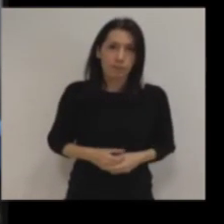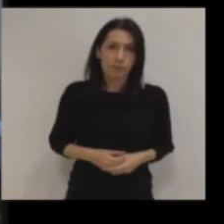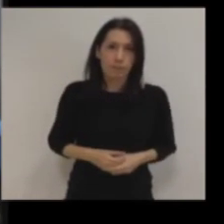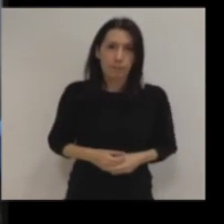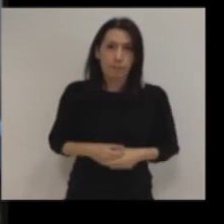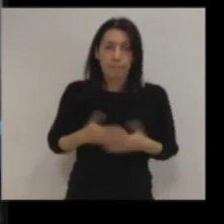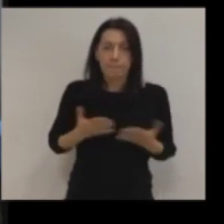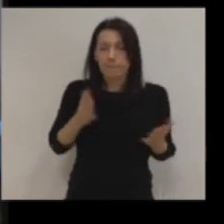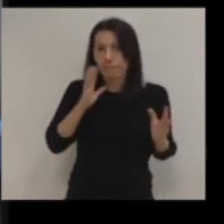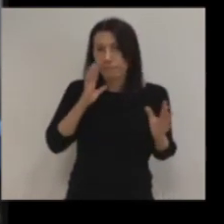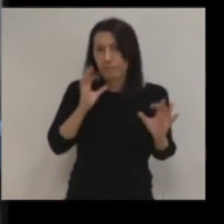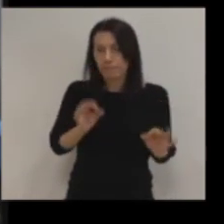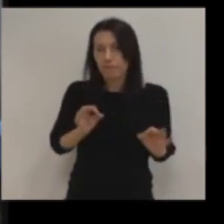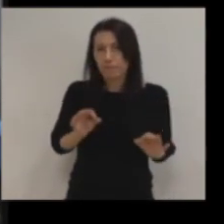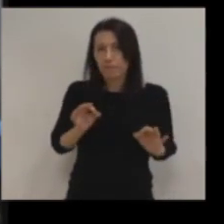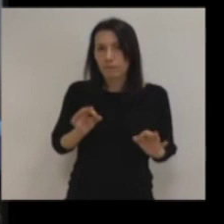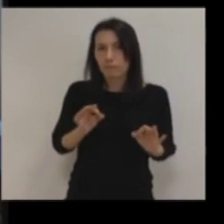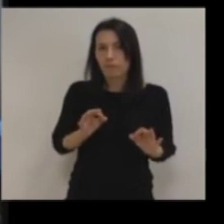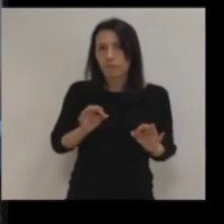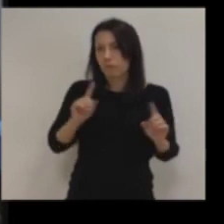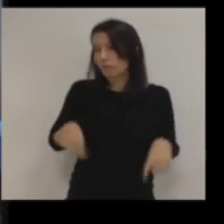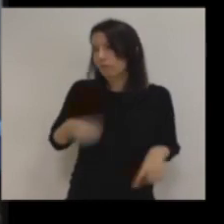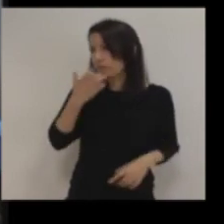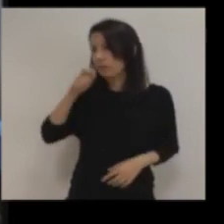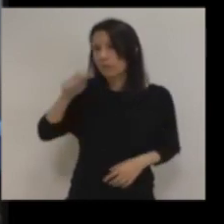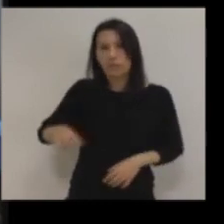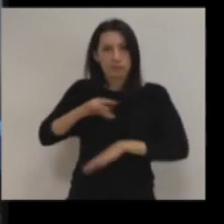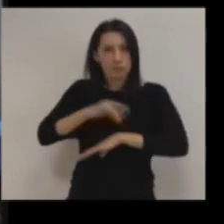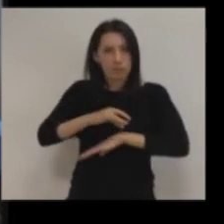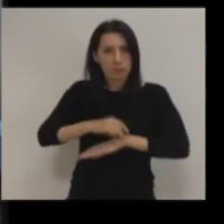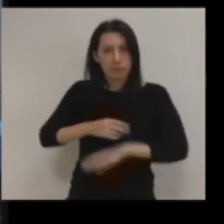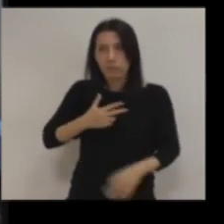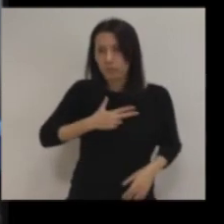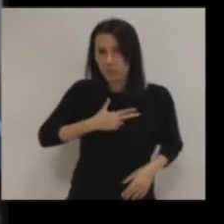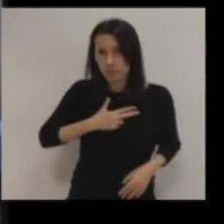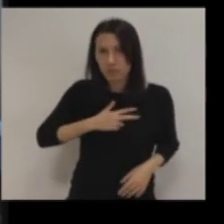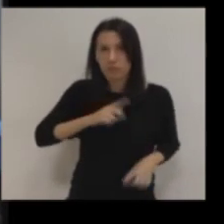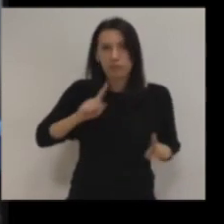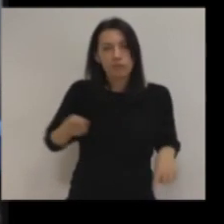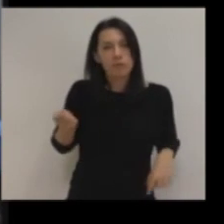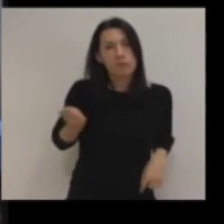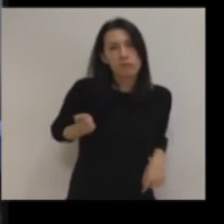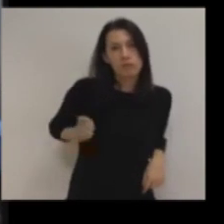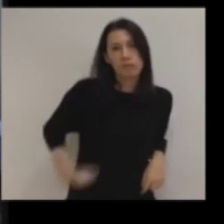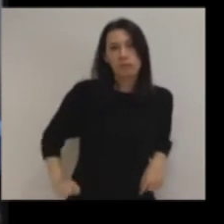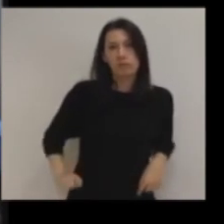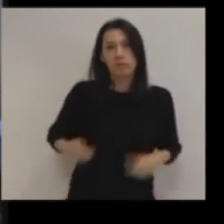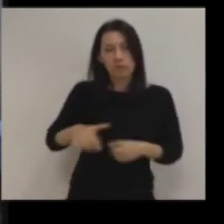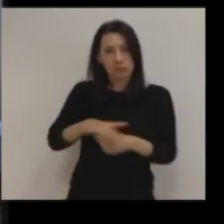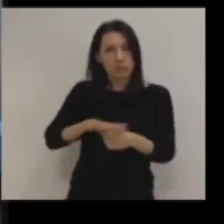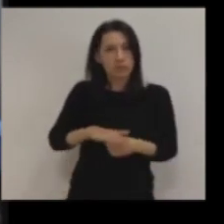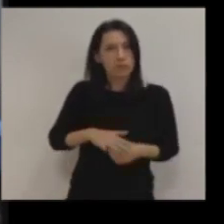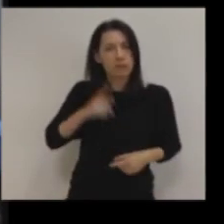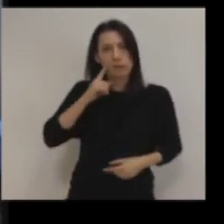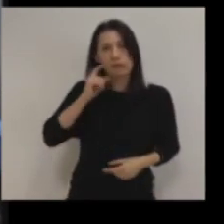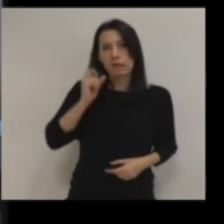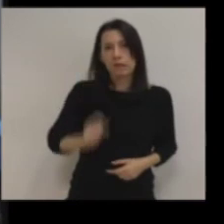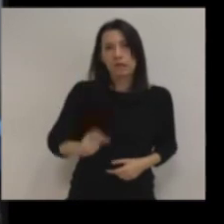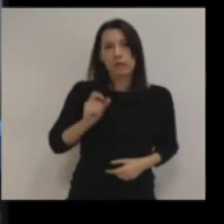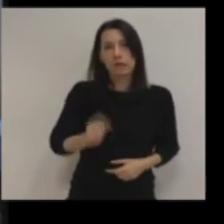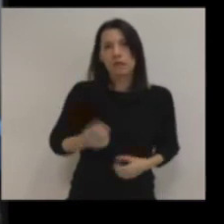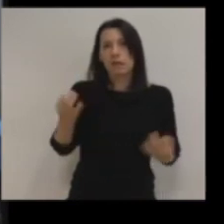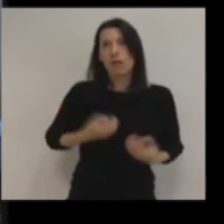y porque evidentemente, igual que los médicos, los propios abogados, los propios profesionales del ámbito, continuamente se tienen que